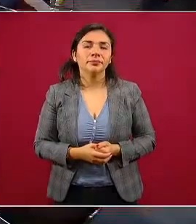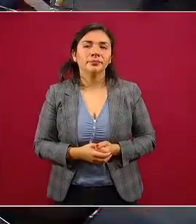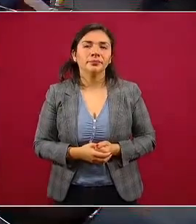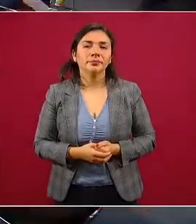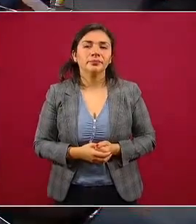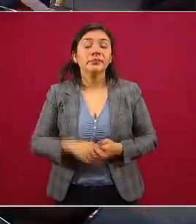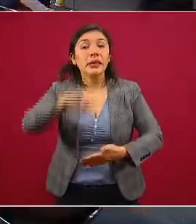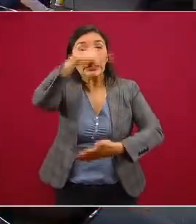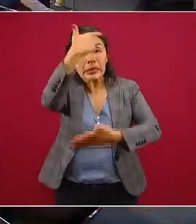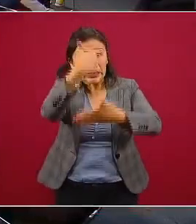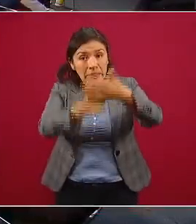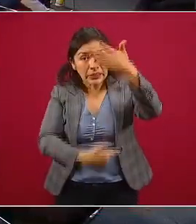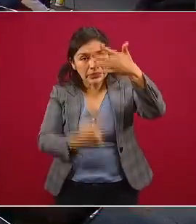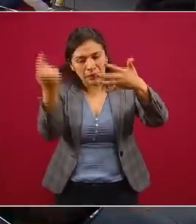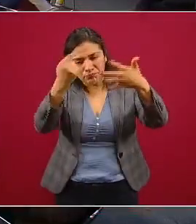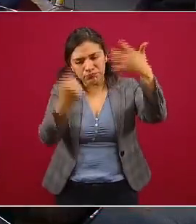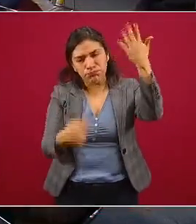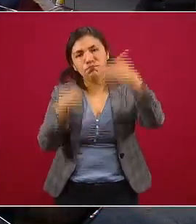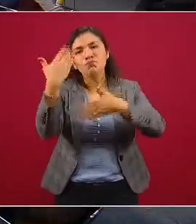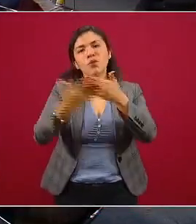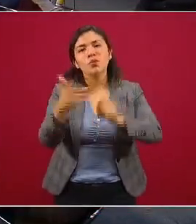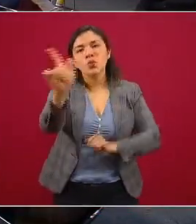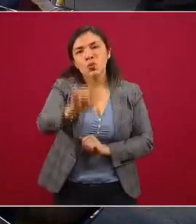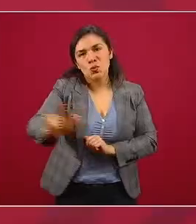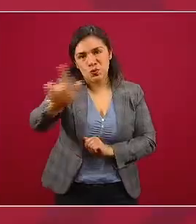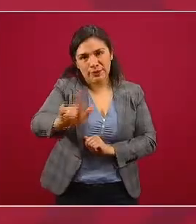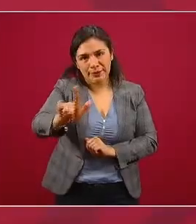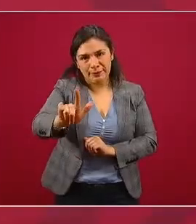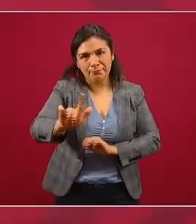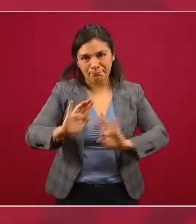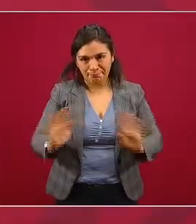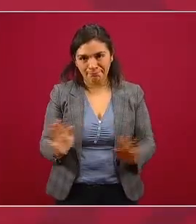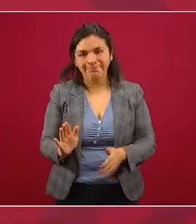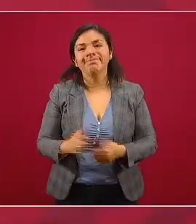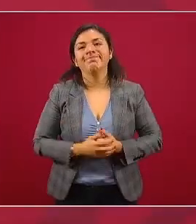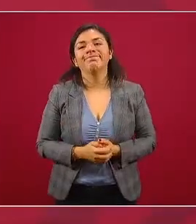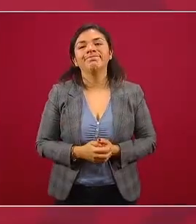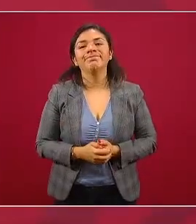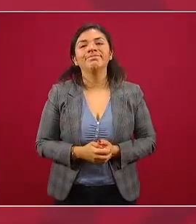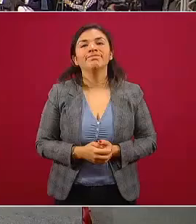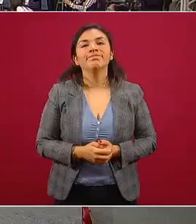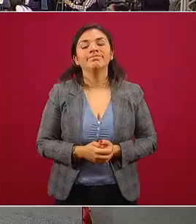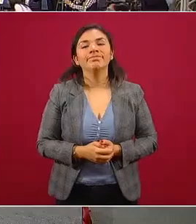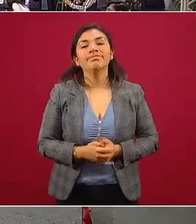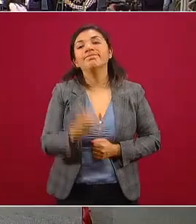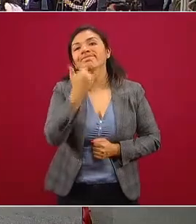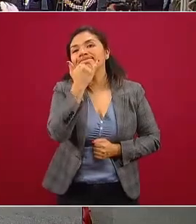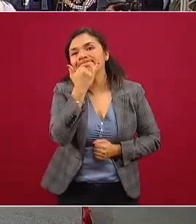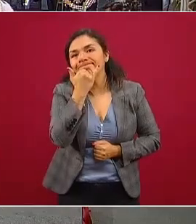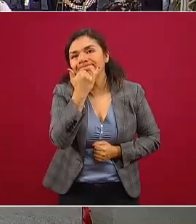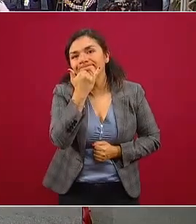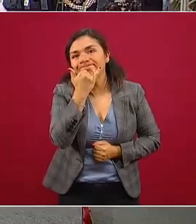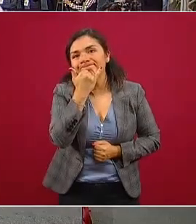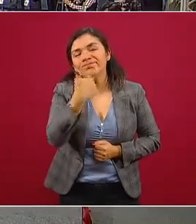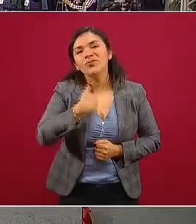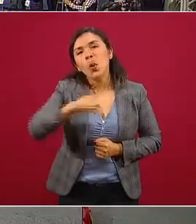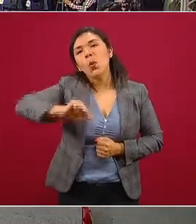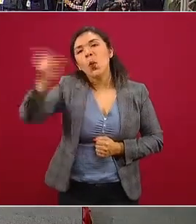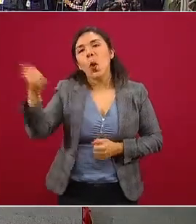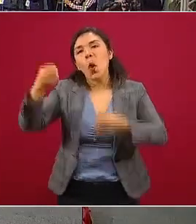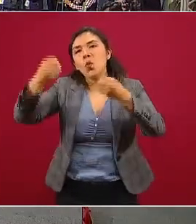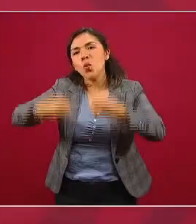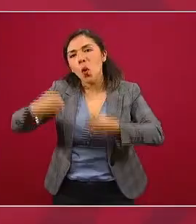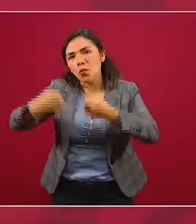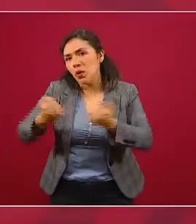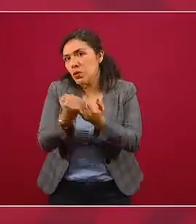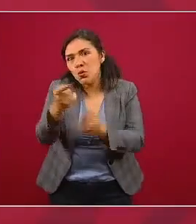Una lista para el lunes. Lista para el lunes. Bueno, es que tenemos otras actividades